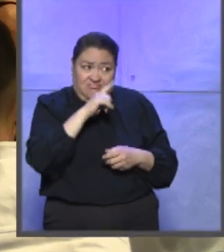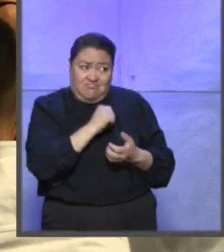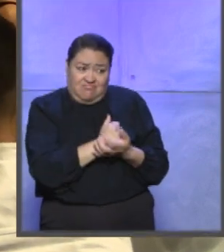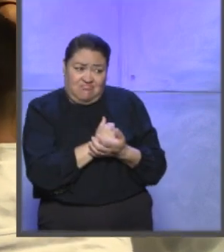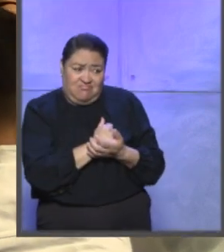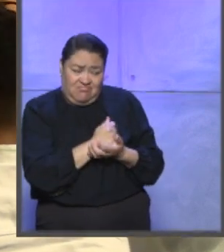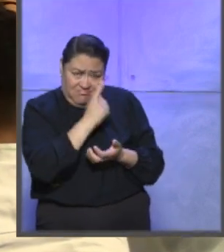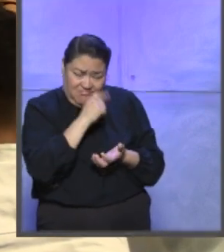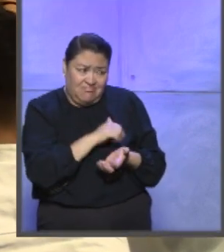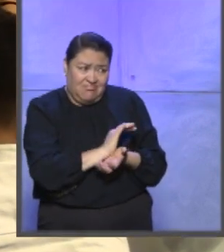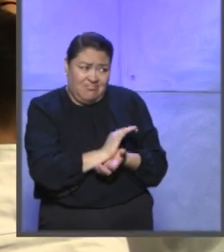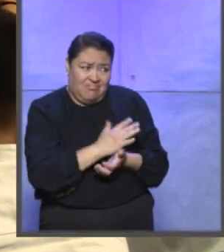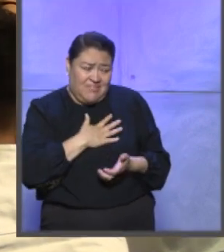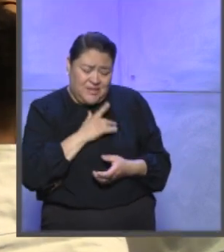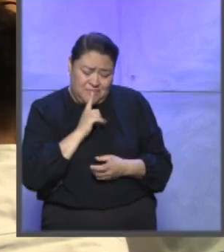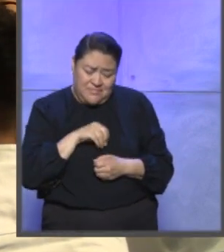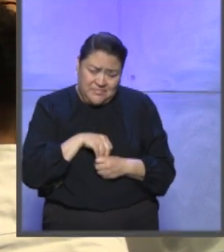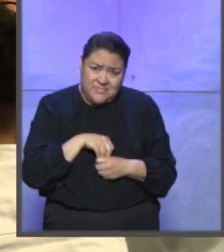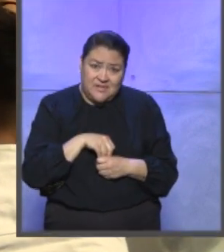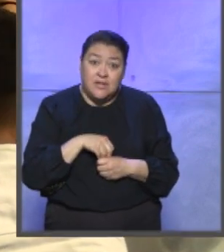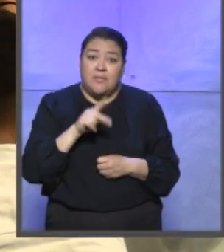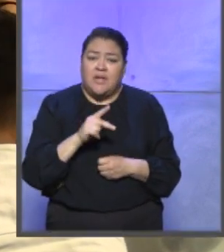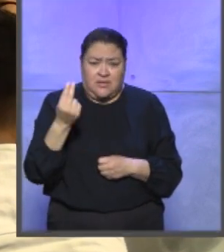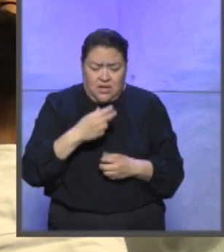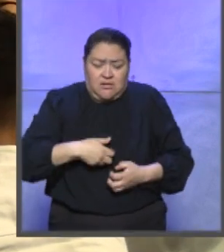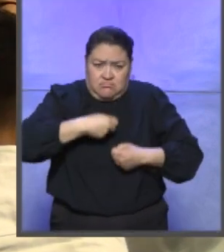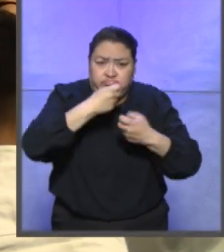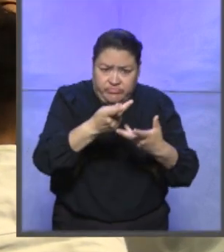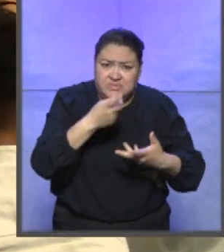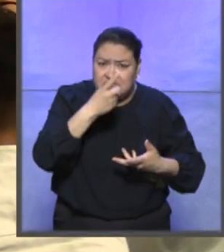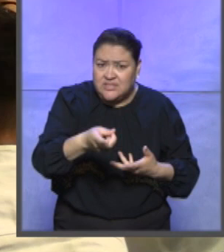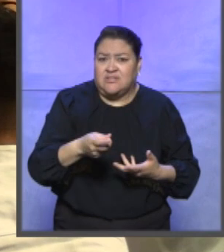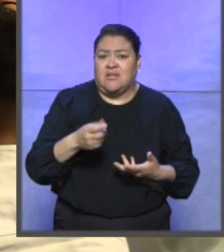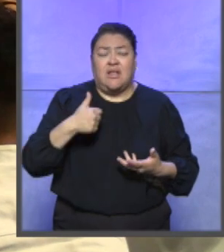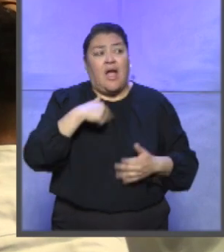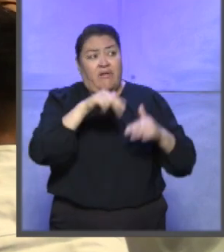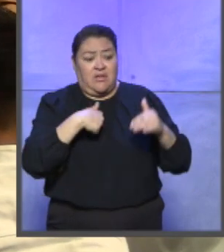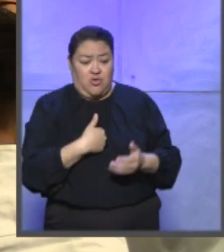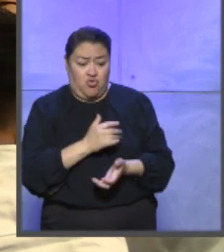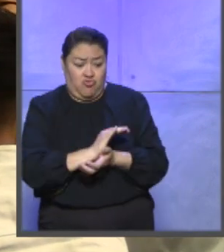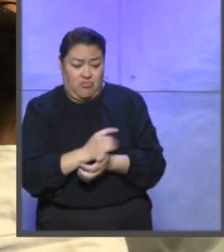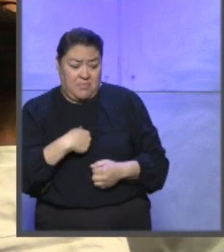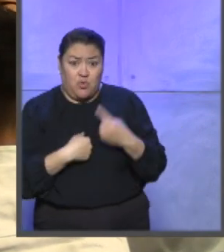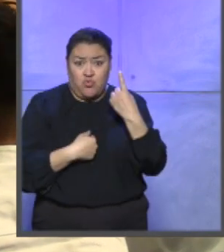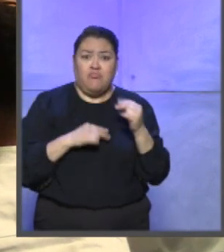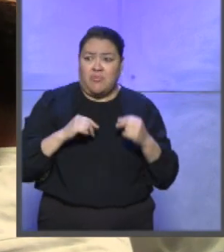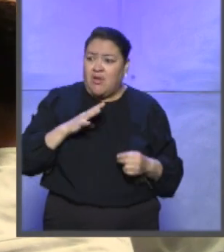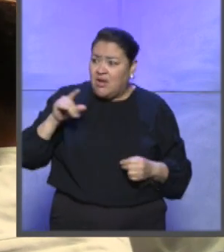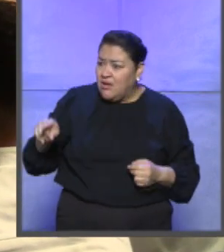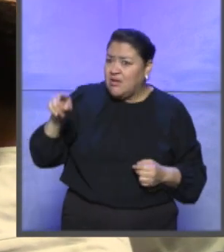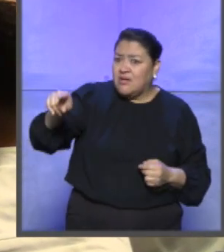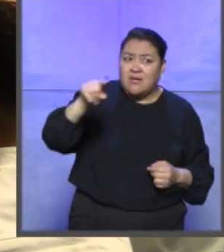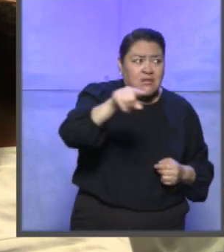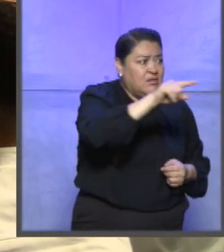mismos corazones, en nuestra vida, no decimos, a veces no lo compartimos. Pero de repente hay que sacarlo, porque cuando uno lo saca, se da una cuenta que no es el único, que de repente